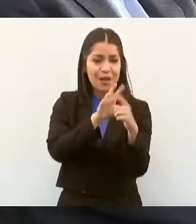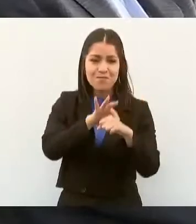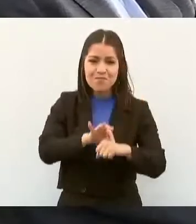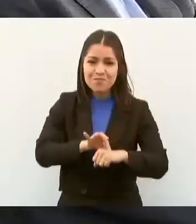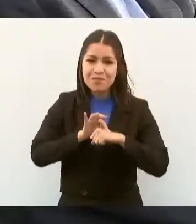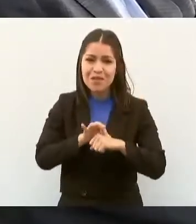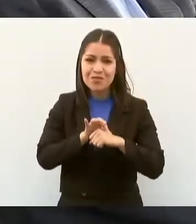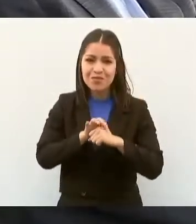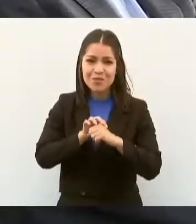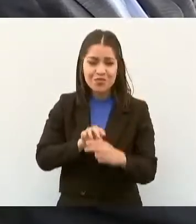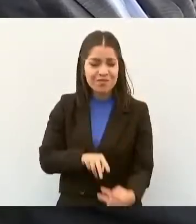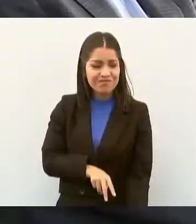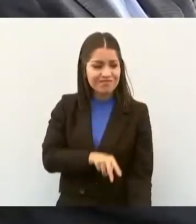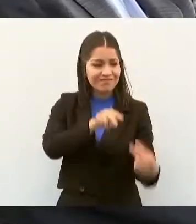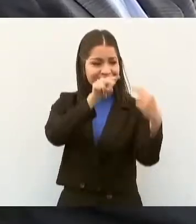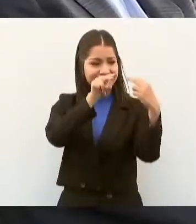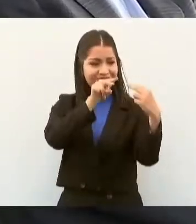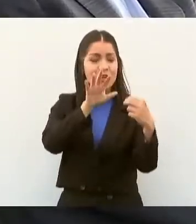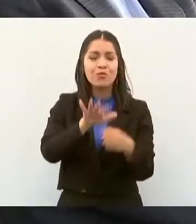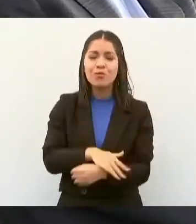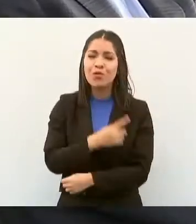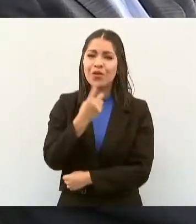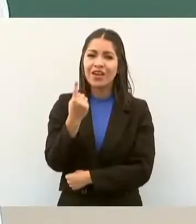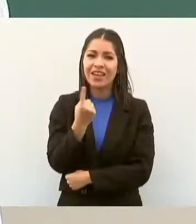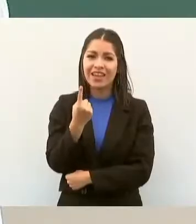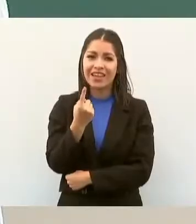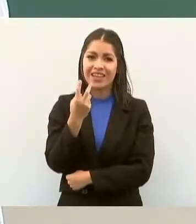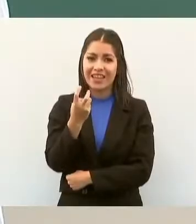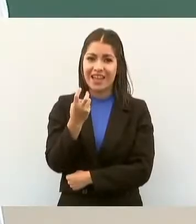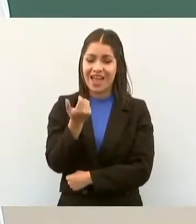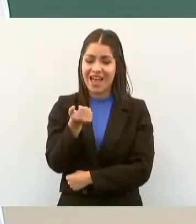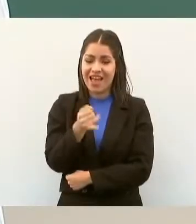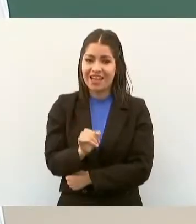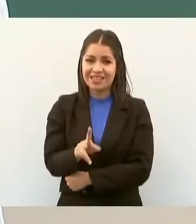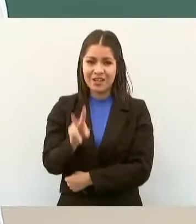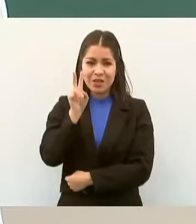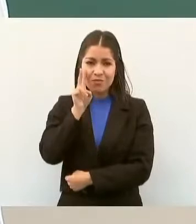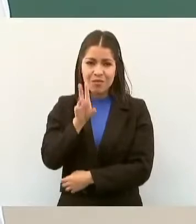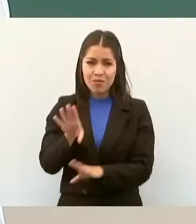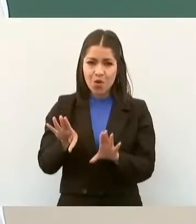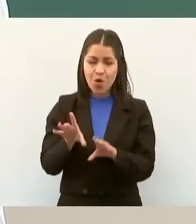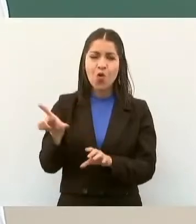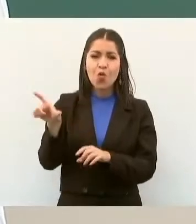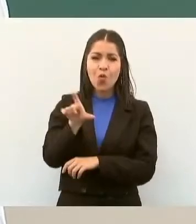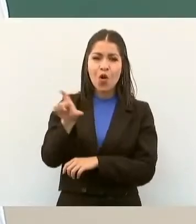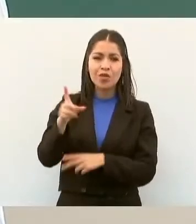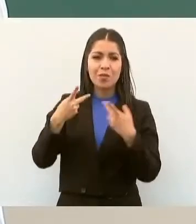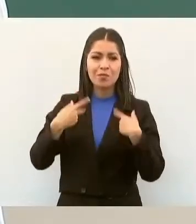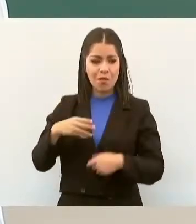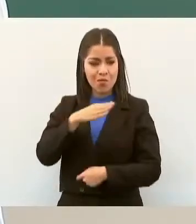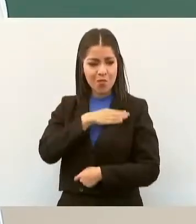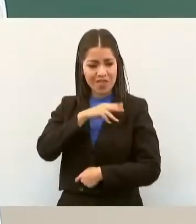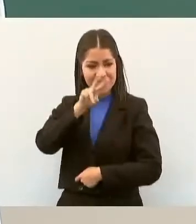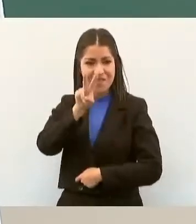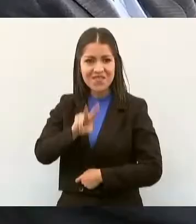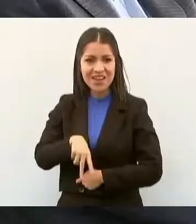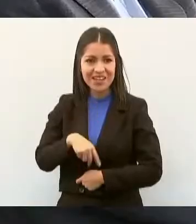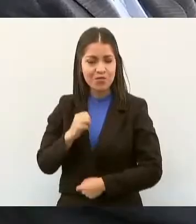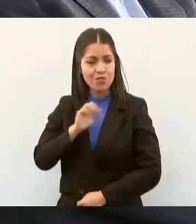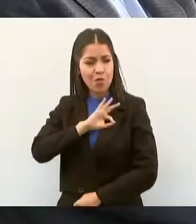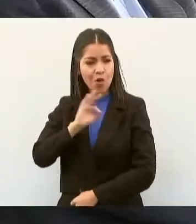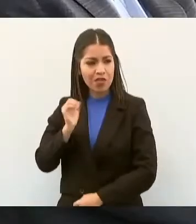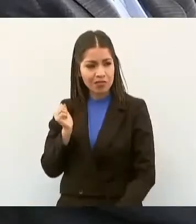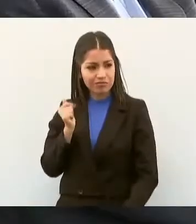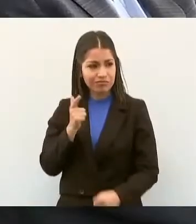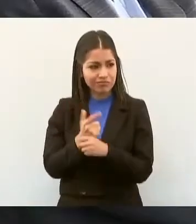y a los ojos, porque es ahí donde se ven las buenas intenciones de los seres humanos. Y